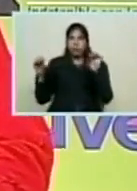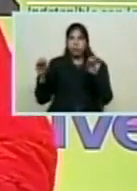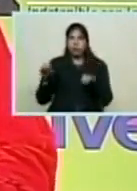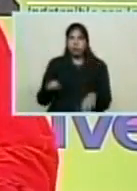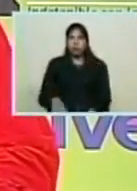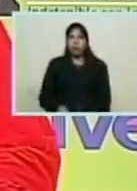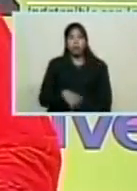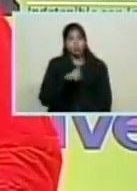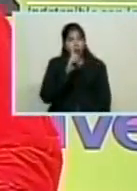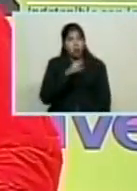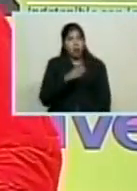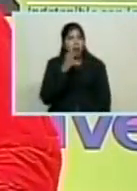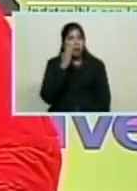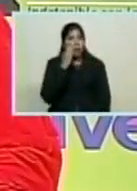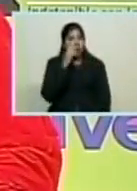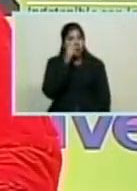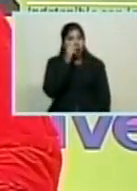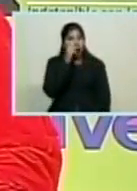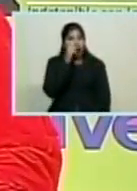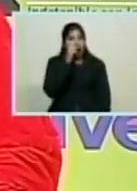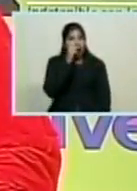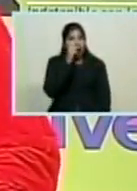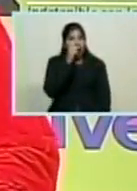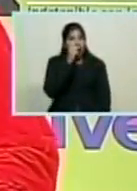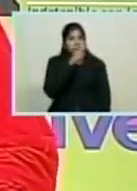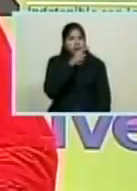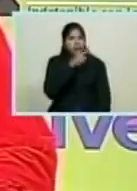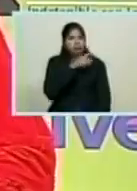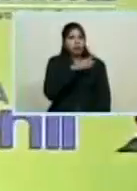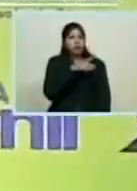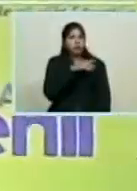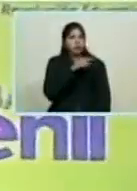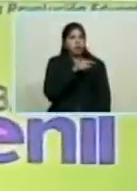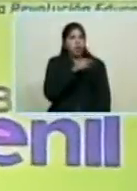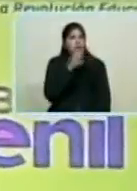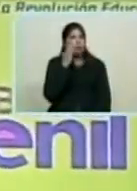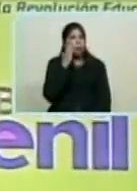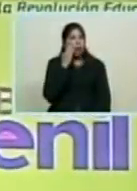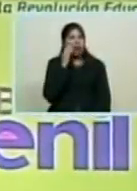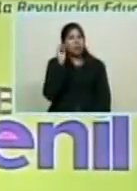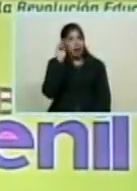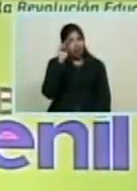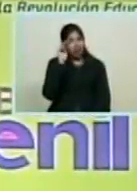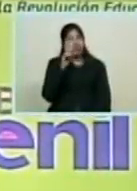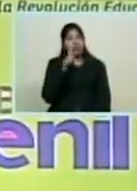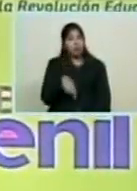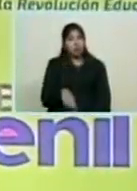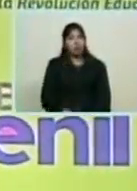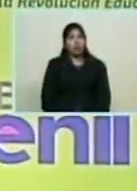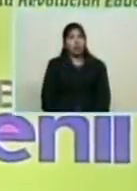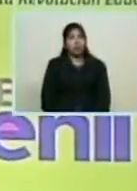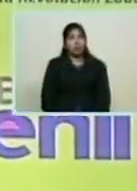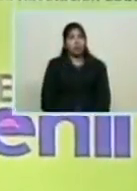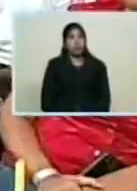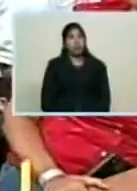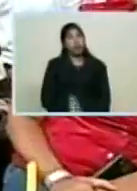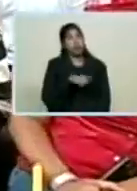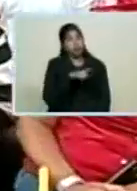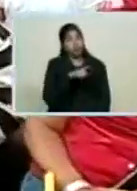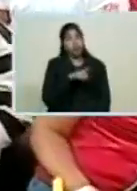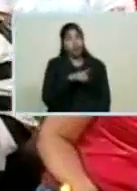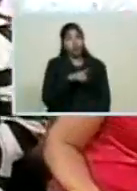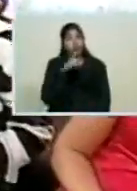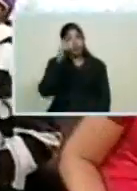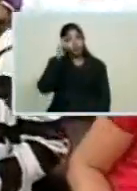hijo de maestros también, el padre y la madre de Elías, maestra. Así que Elías también